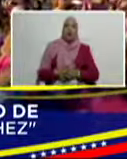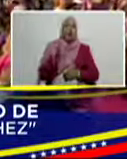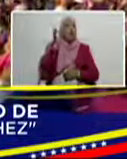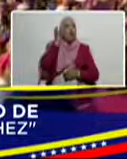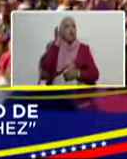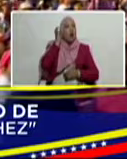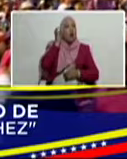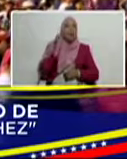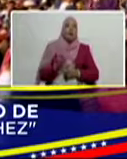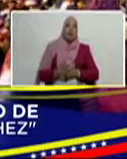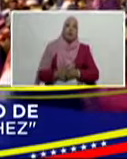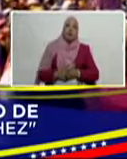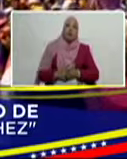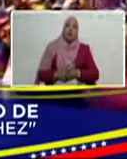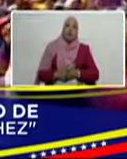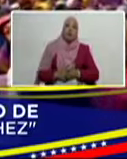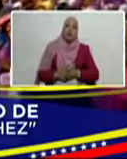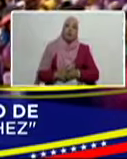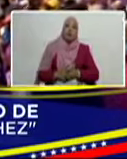Mujeres